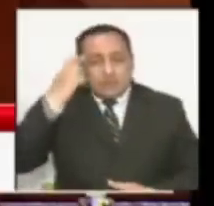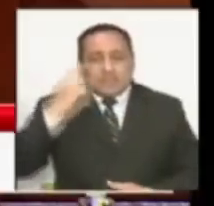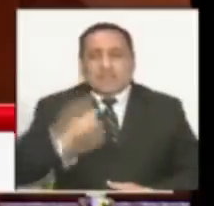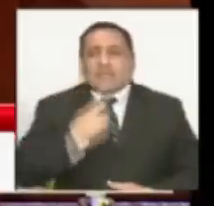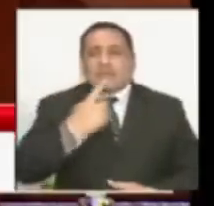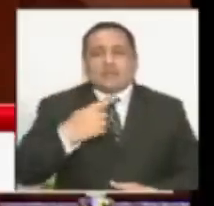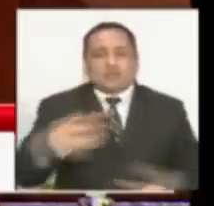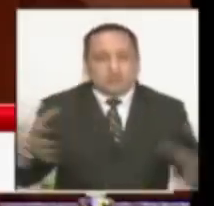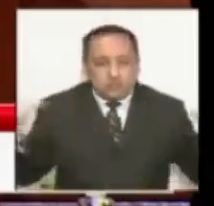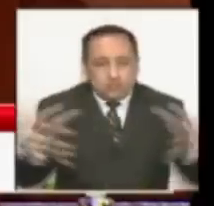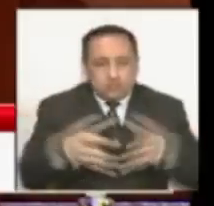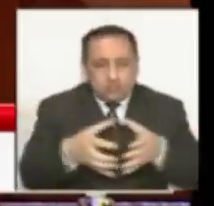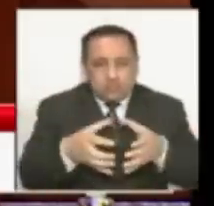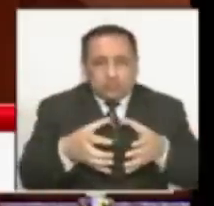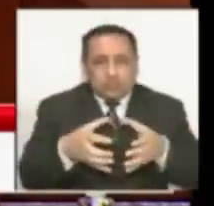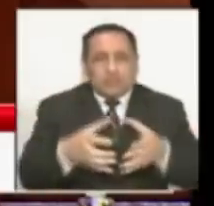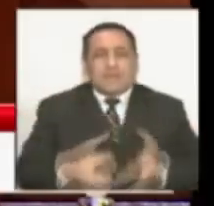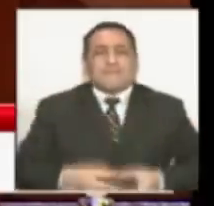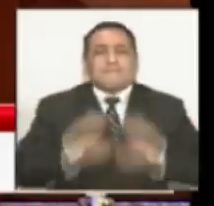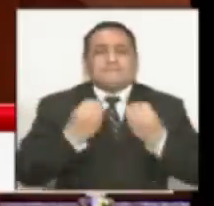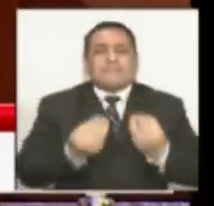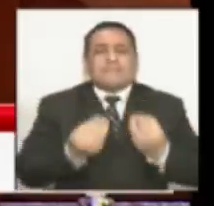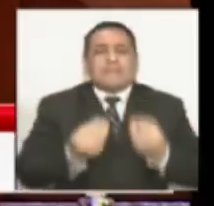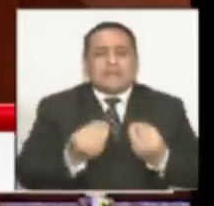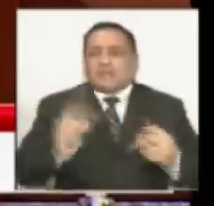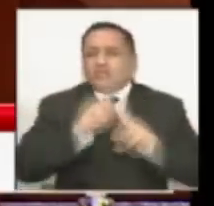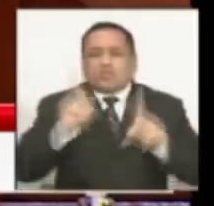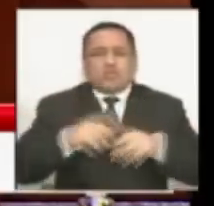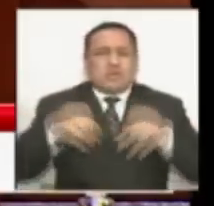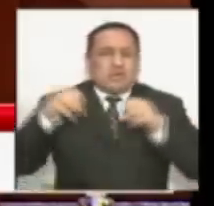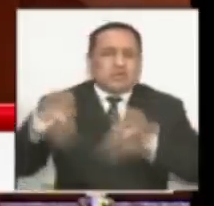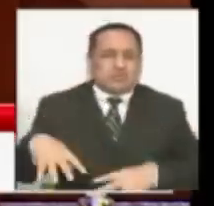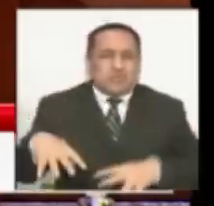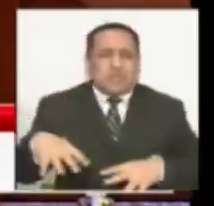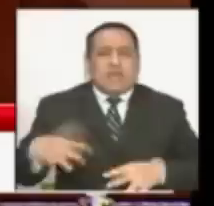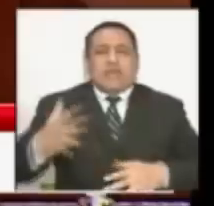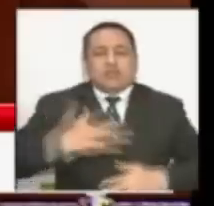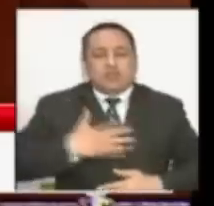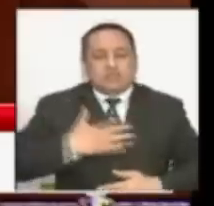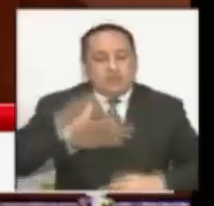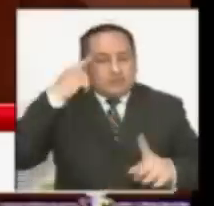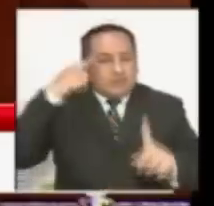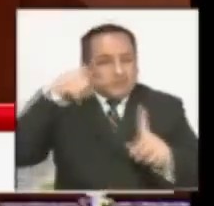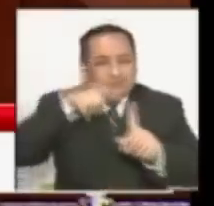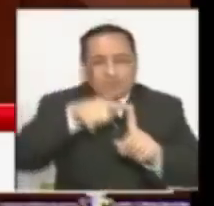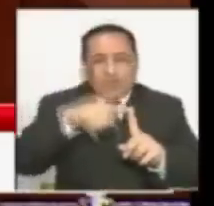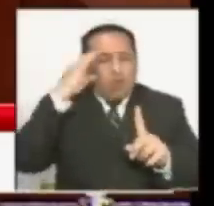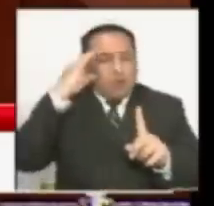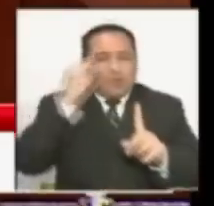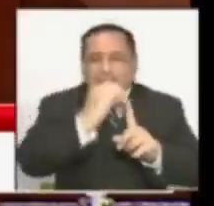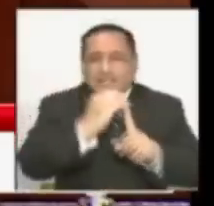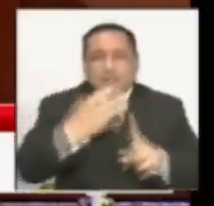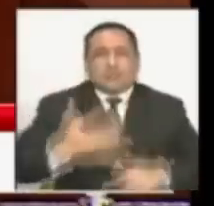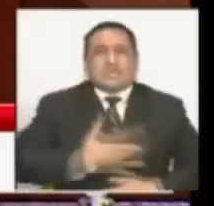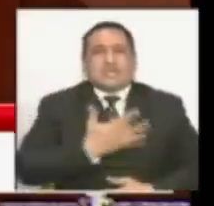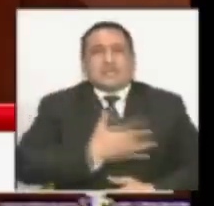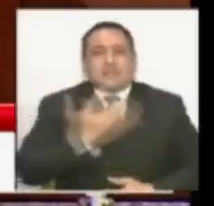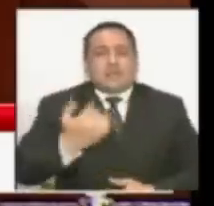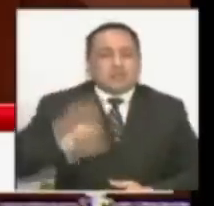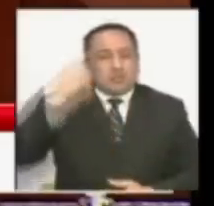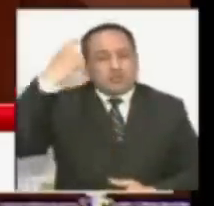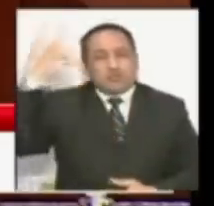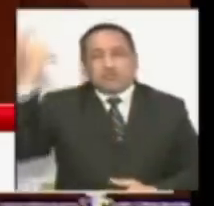sea un punto de encuentro, para que sin renunciar a nuestras perspectivas, a nuestros ideales,